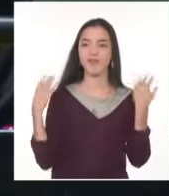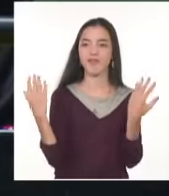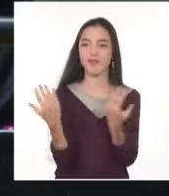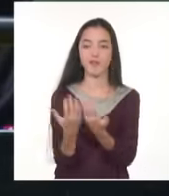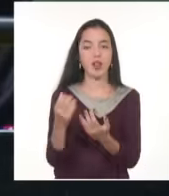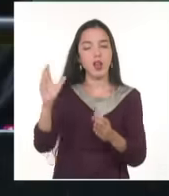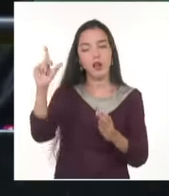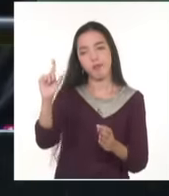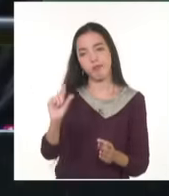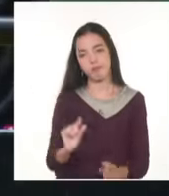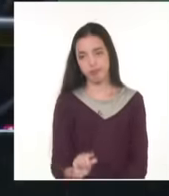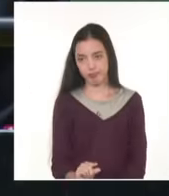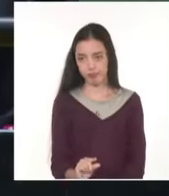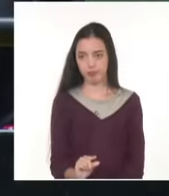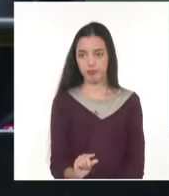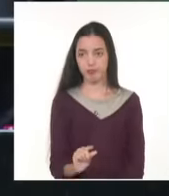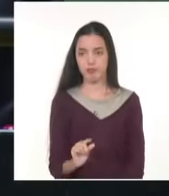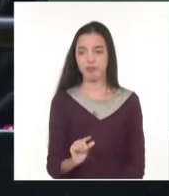empobrece.